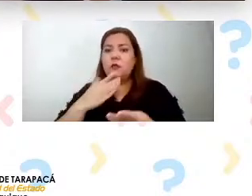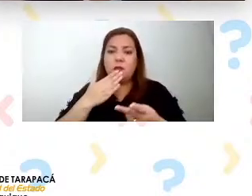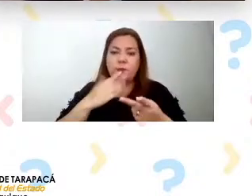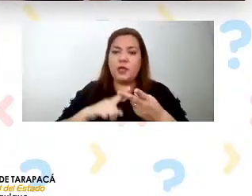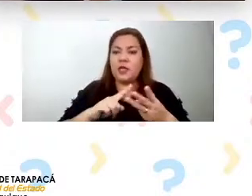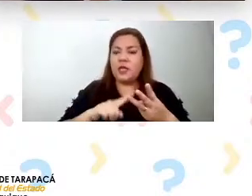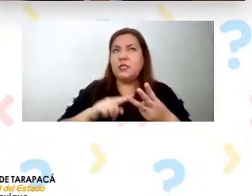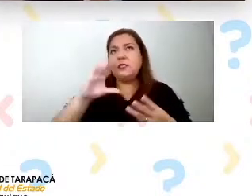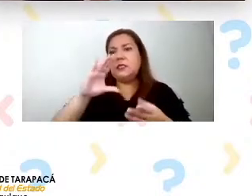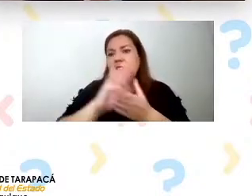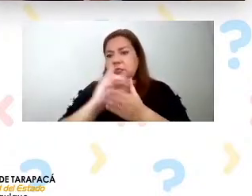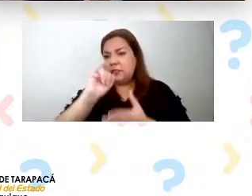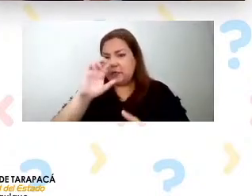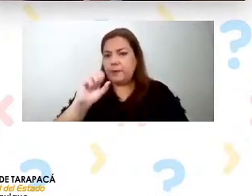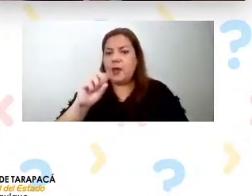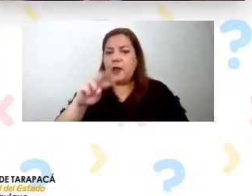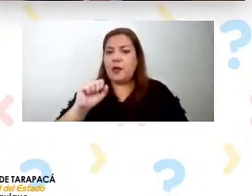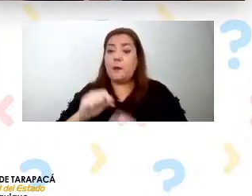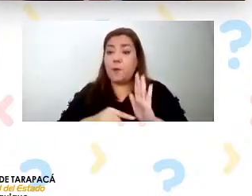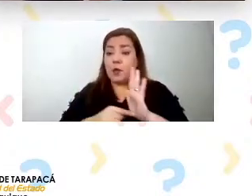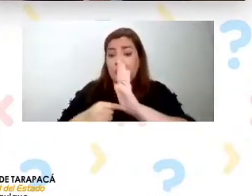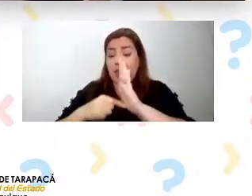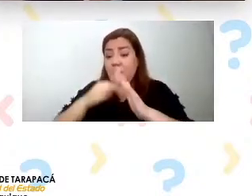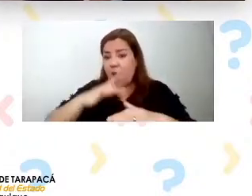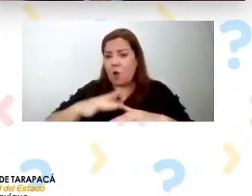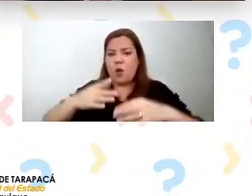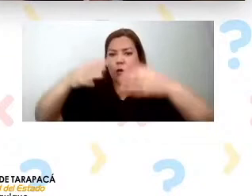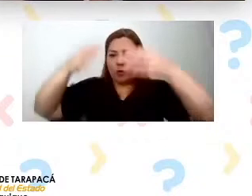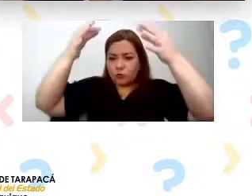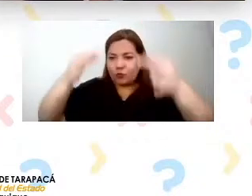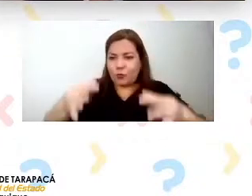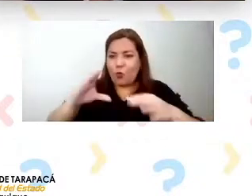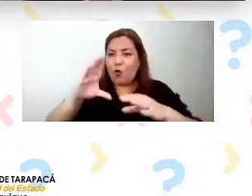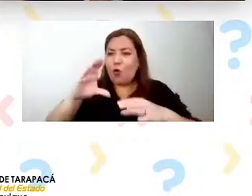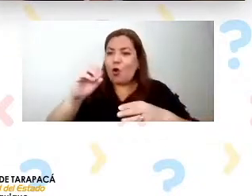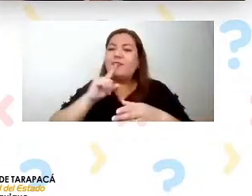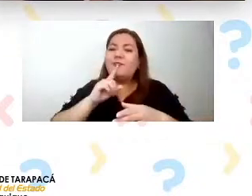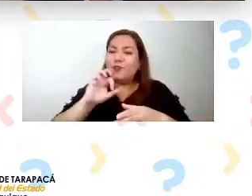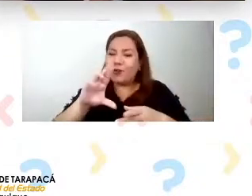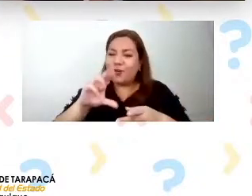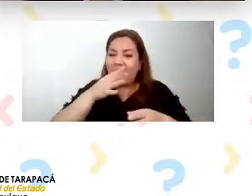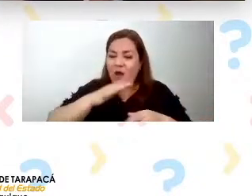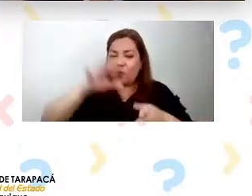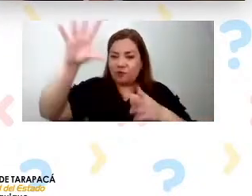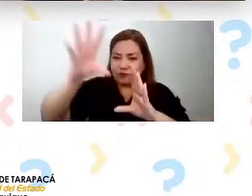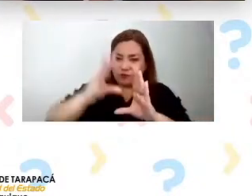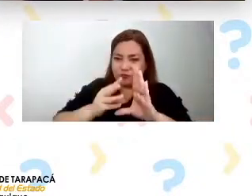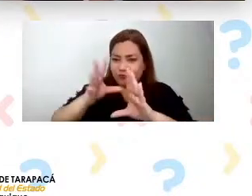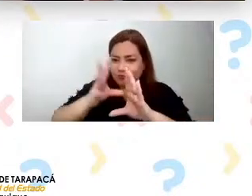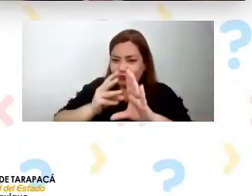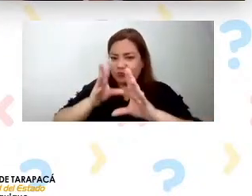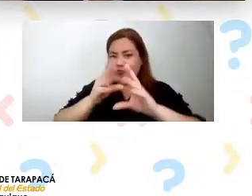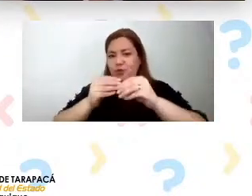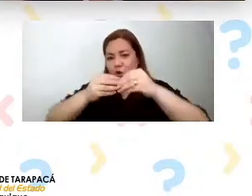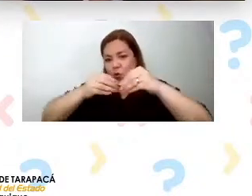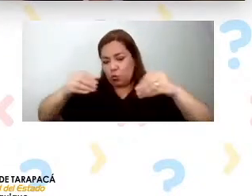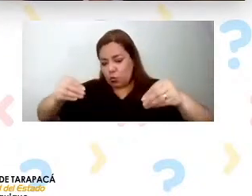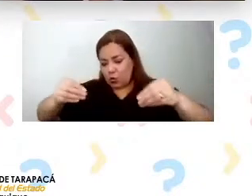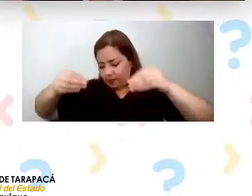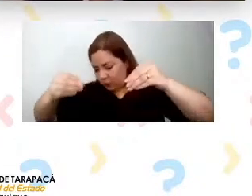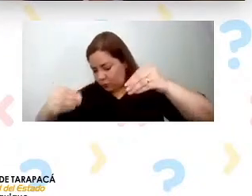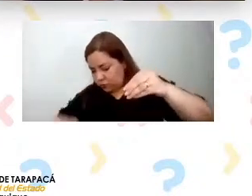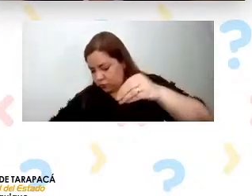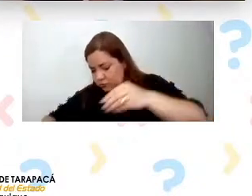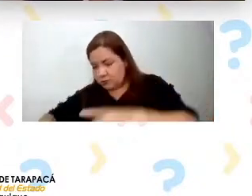de agua con los colectores, ¿no es cierto?, especialmente diseñados. Aquí tenemos donde nosotros colectamos las muestras